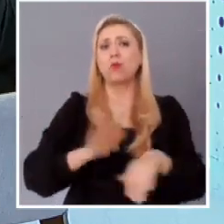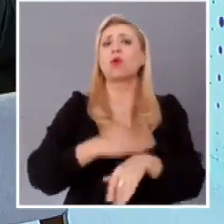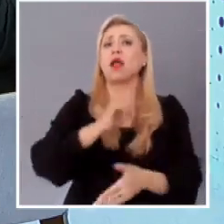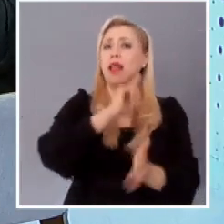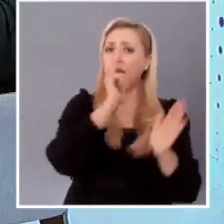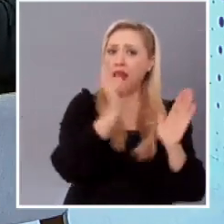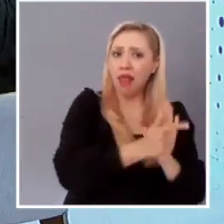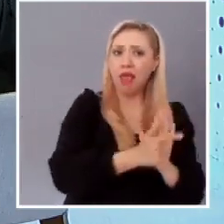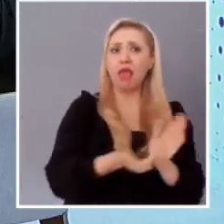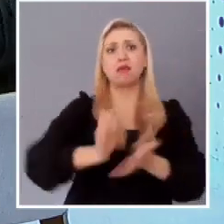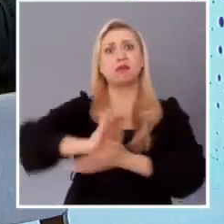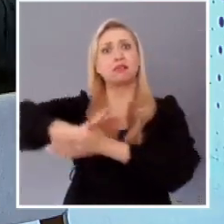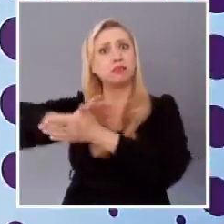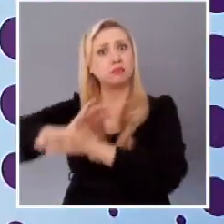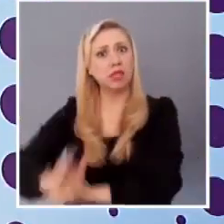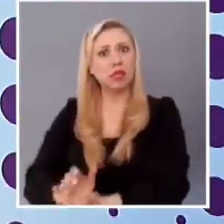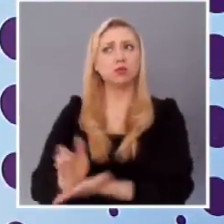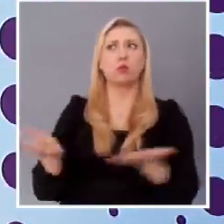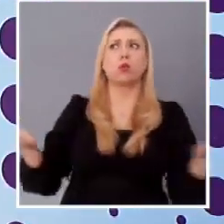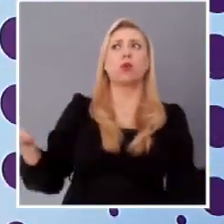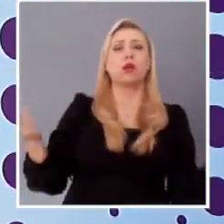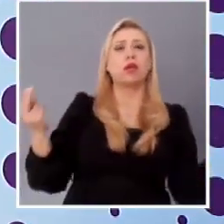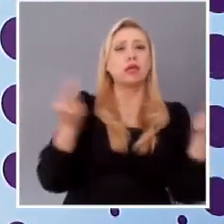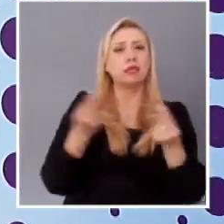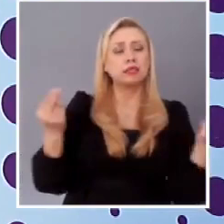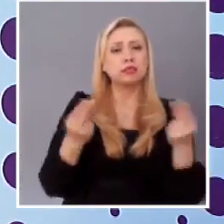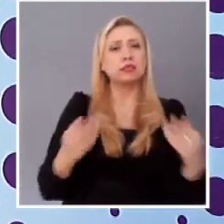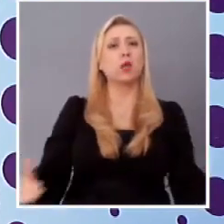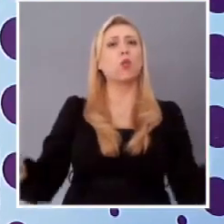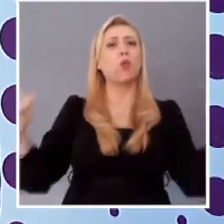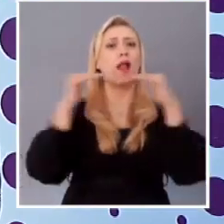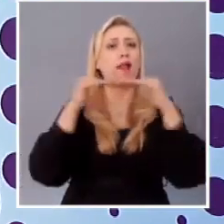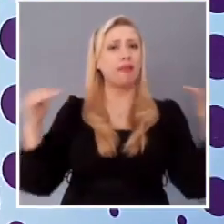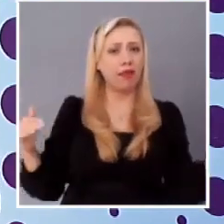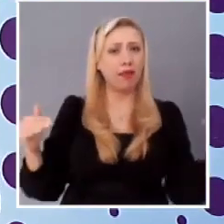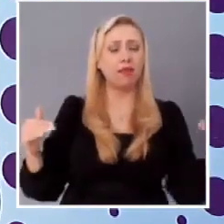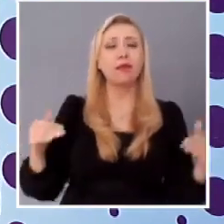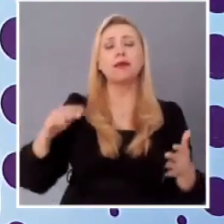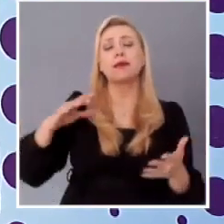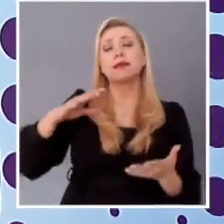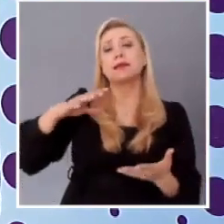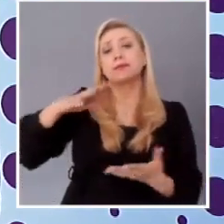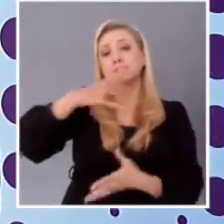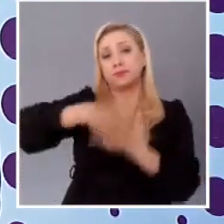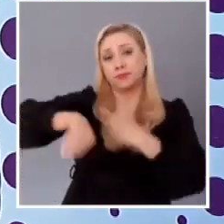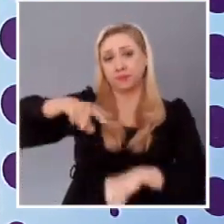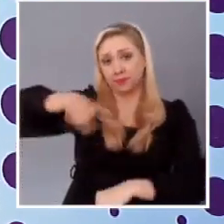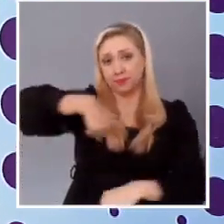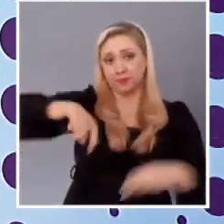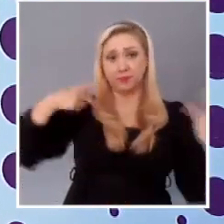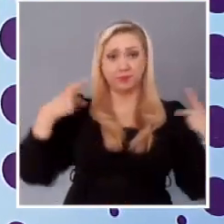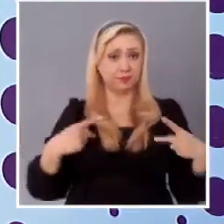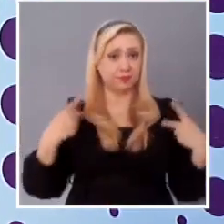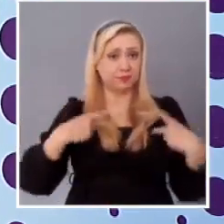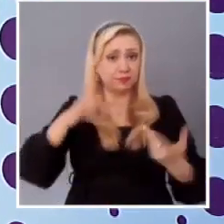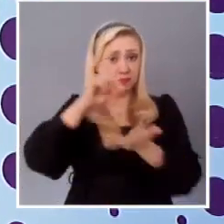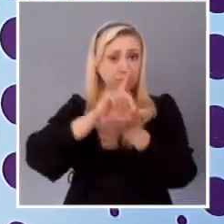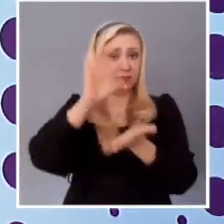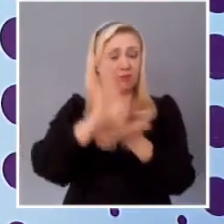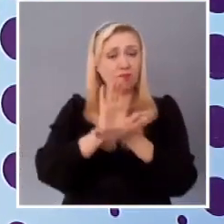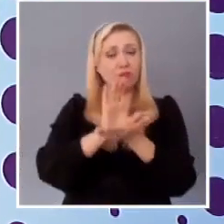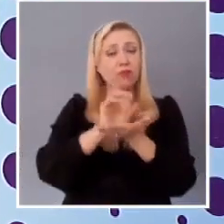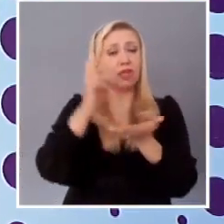implementar medidas que generen igualdad sustantiva. Y en el caso de las personas con discapacidad psicosocial que son